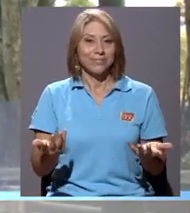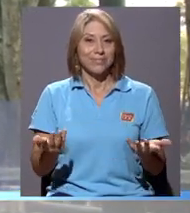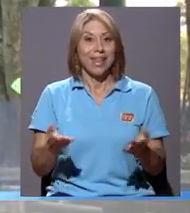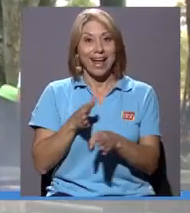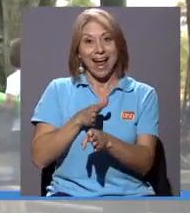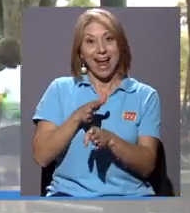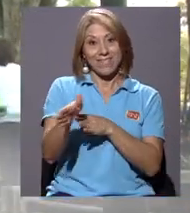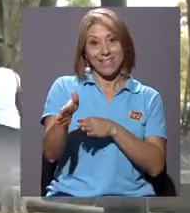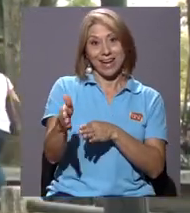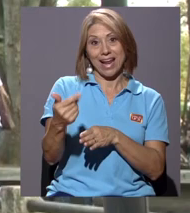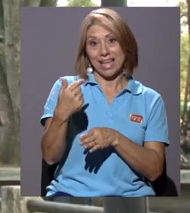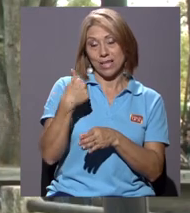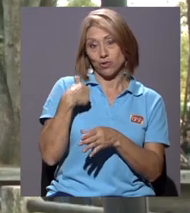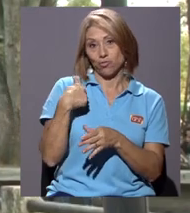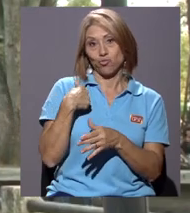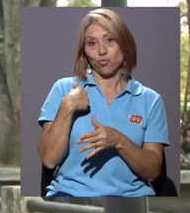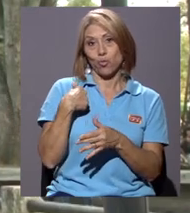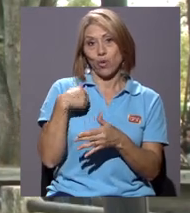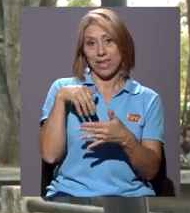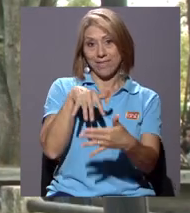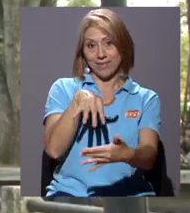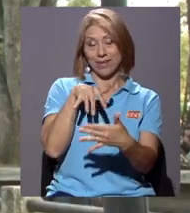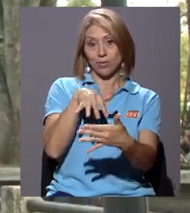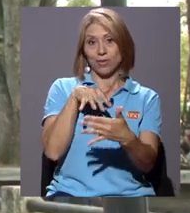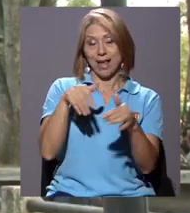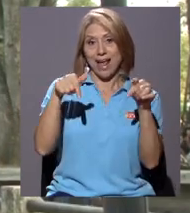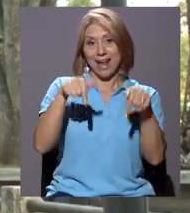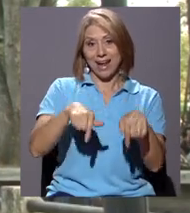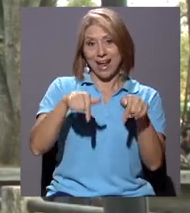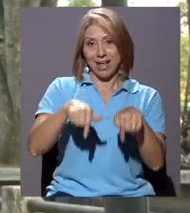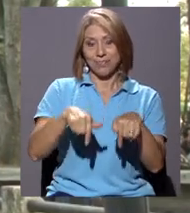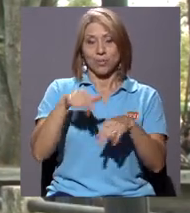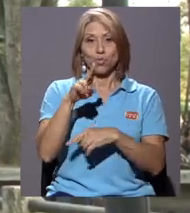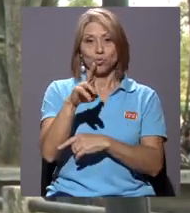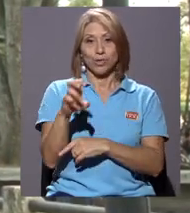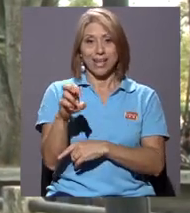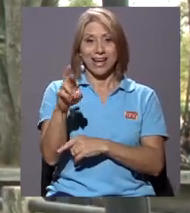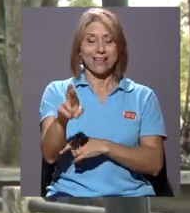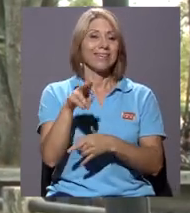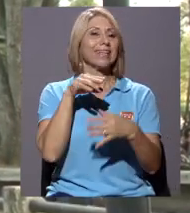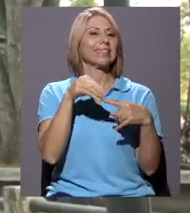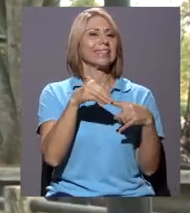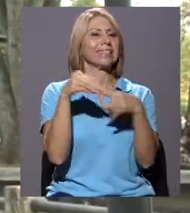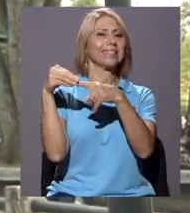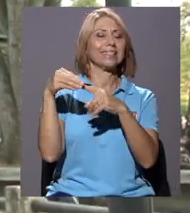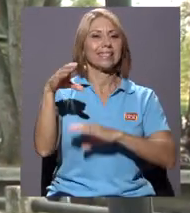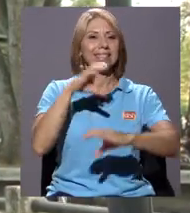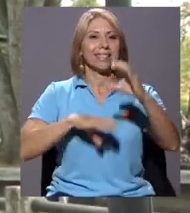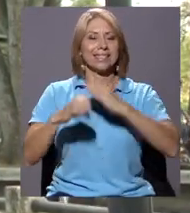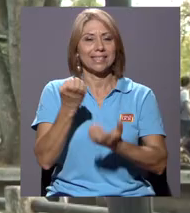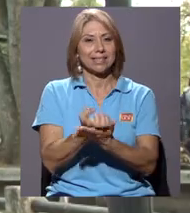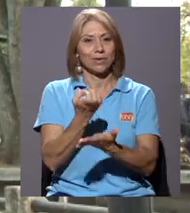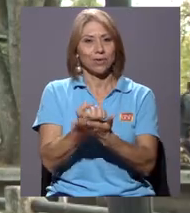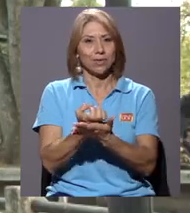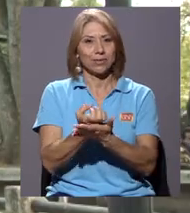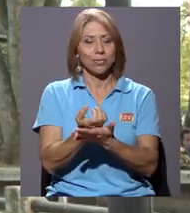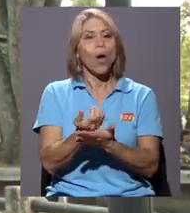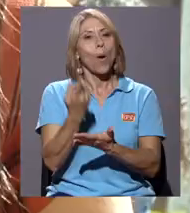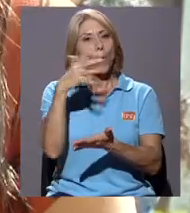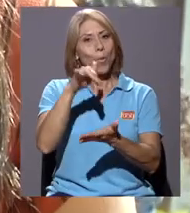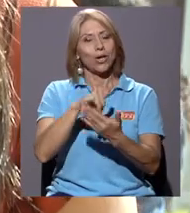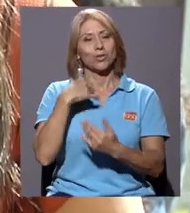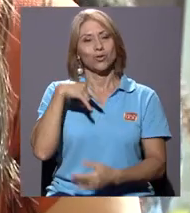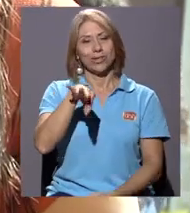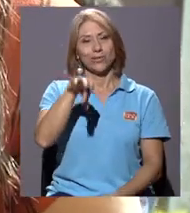carrera que iba a cursar, acá lo que es la UCR se especializa mucho en ciencias económicas, así que por eso escogí estudiar